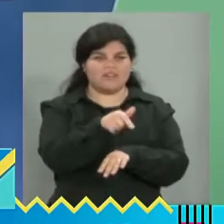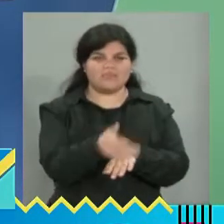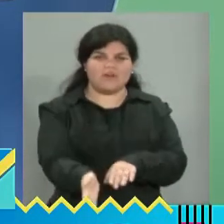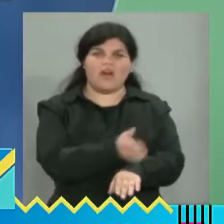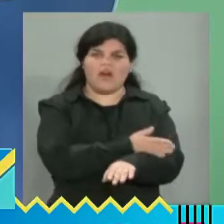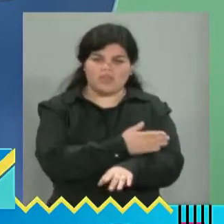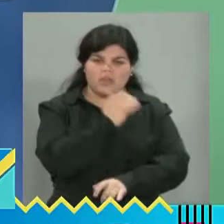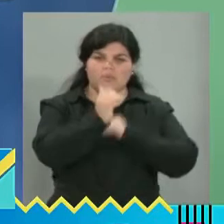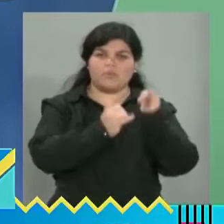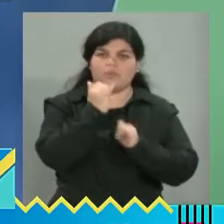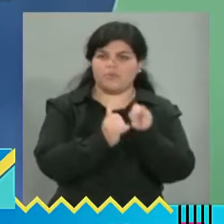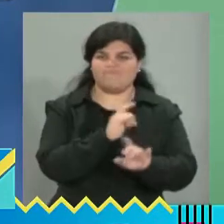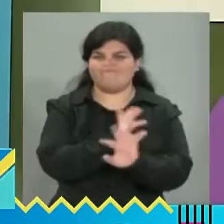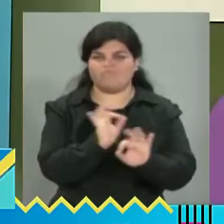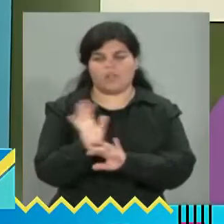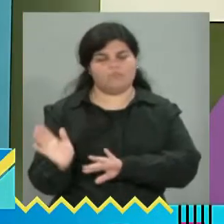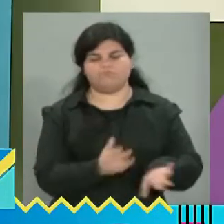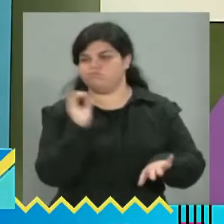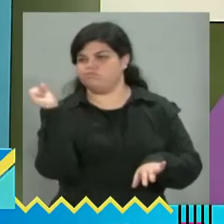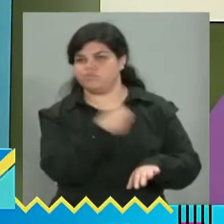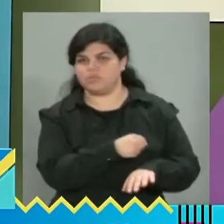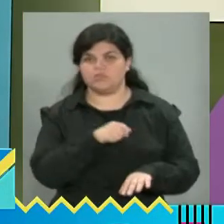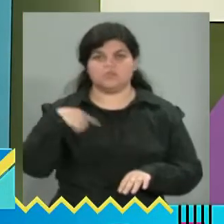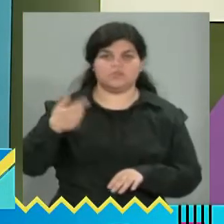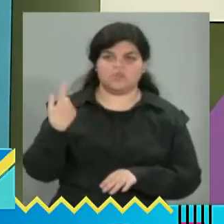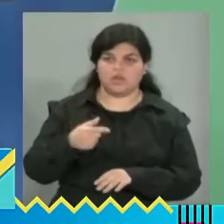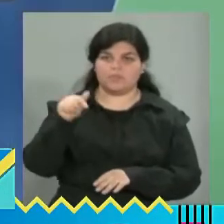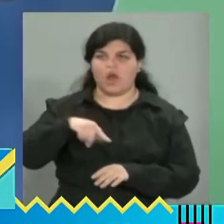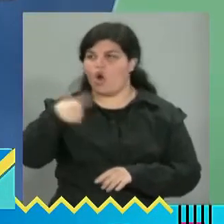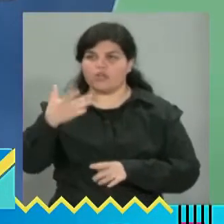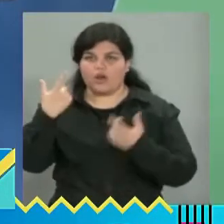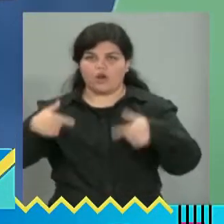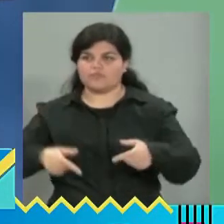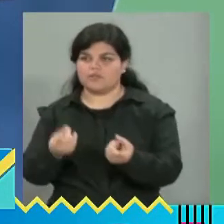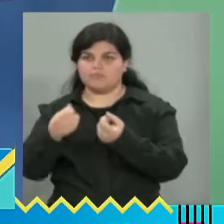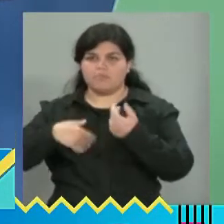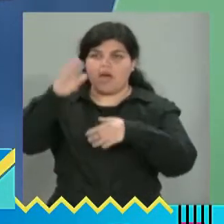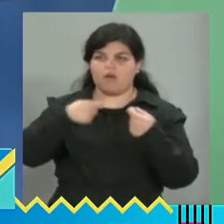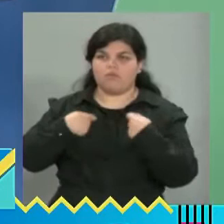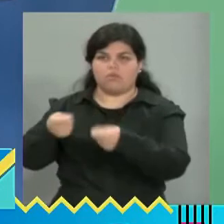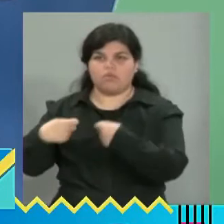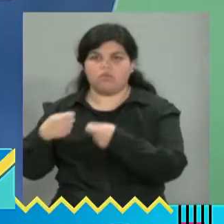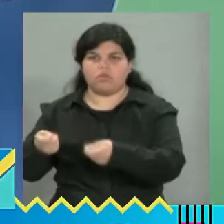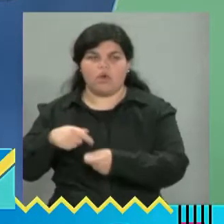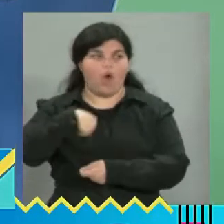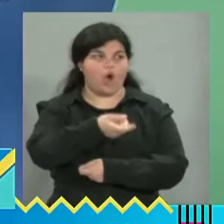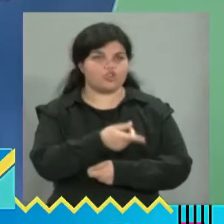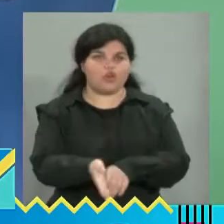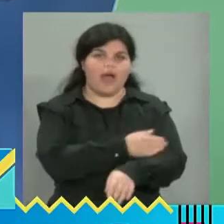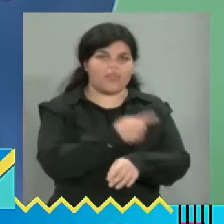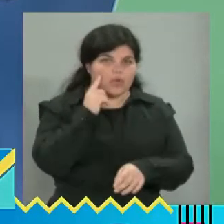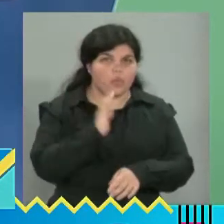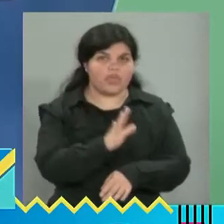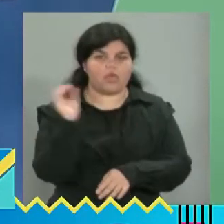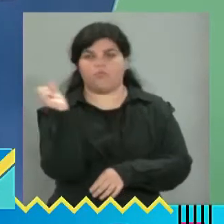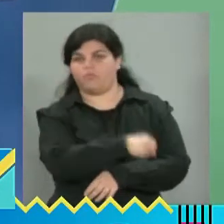o tercera línea. Entonces el hecho que a veces vivimos apagando incendios sin poder realmente invertir en lo más importante, que es la prevención, que